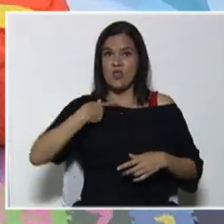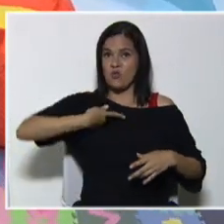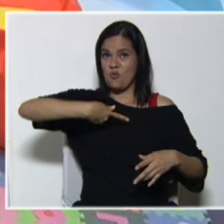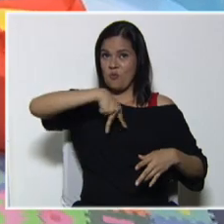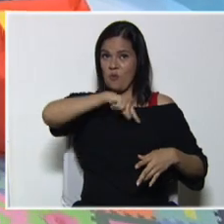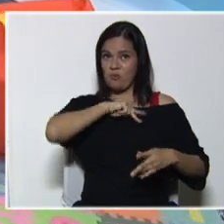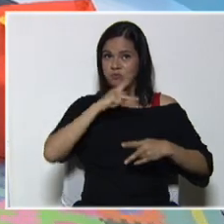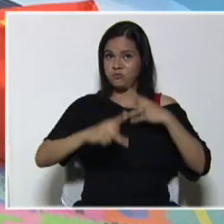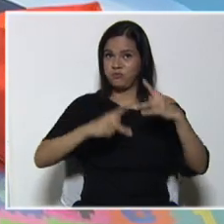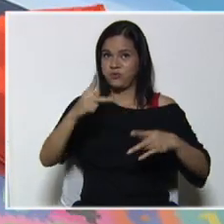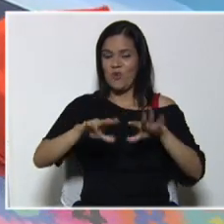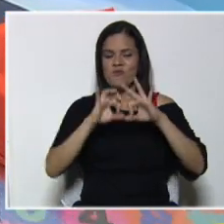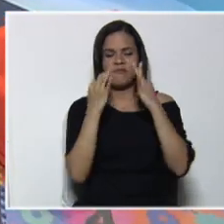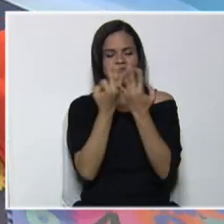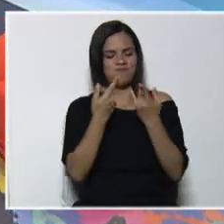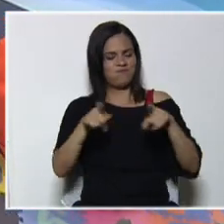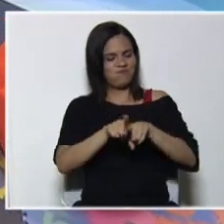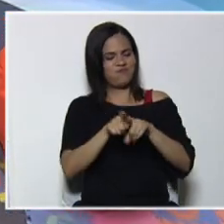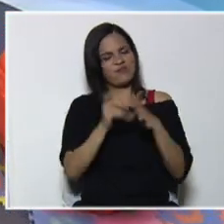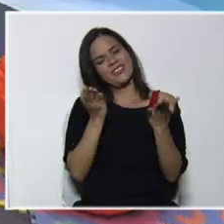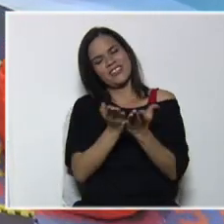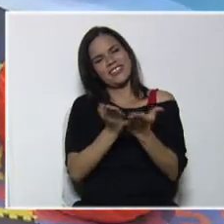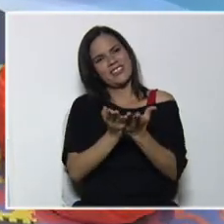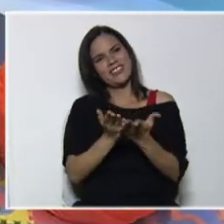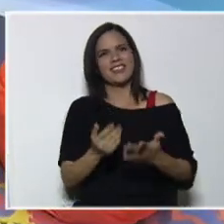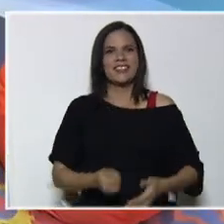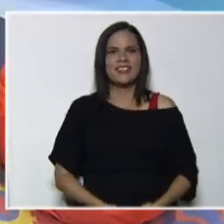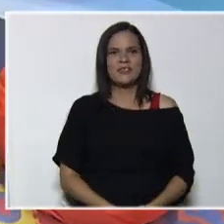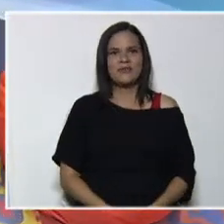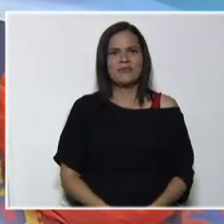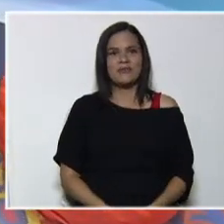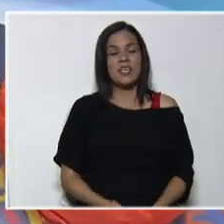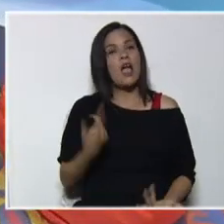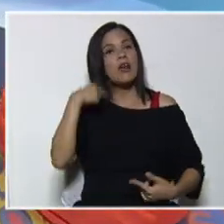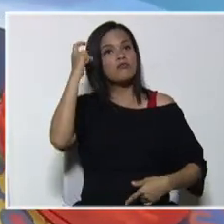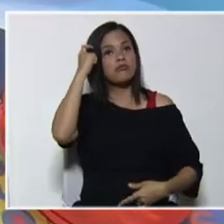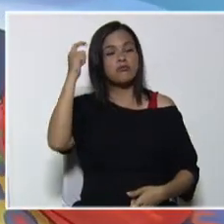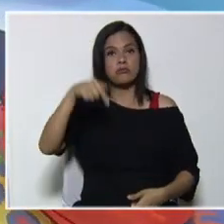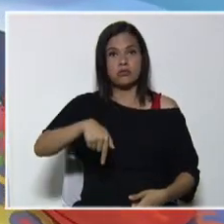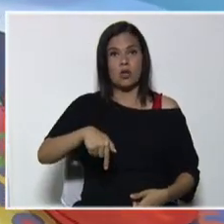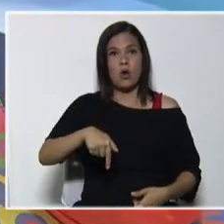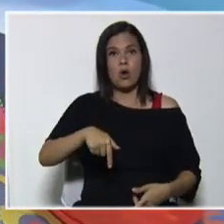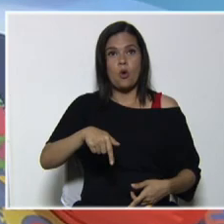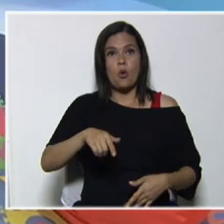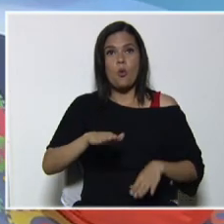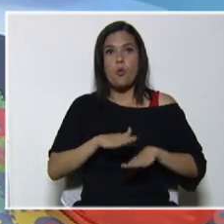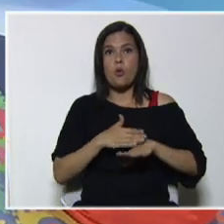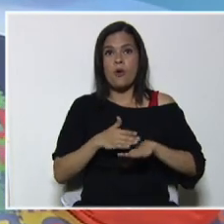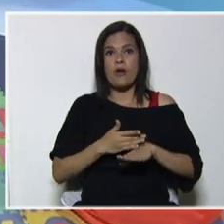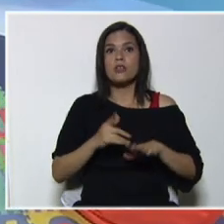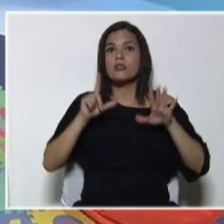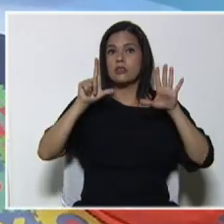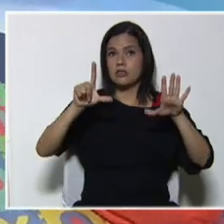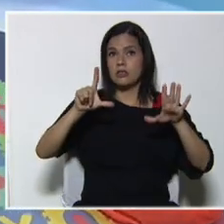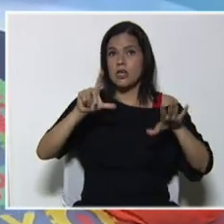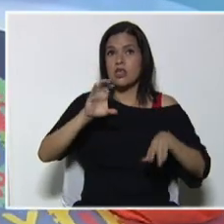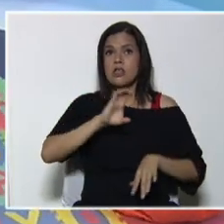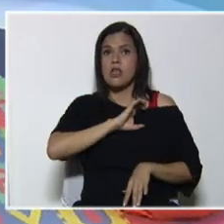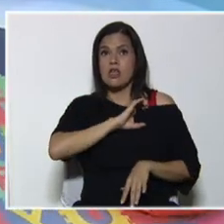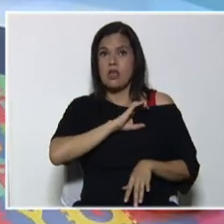nuestro programa Cada Familia, Una Escuela. El día de hoy, jueves 7 de enero del